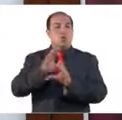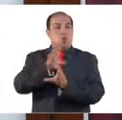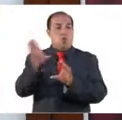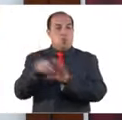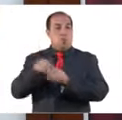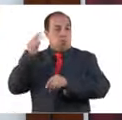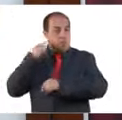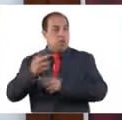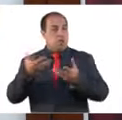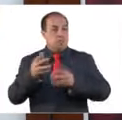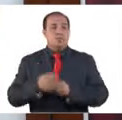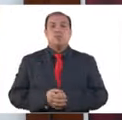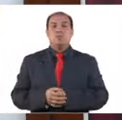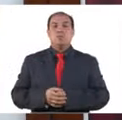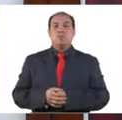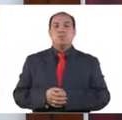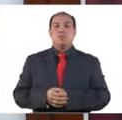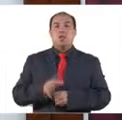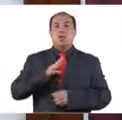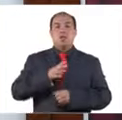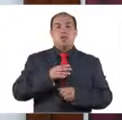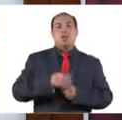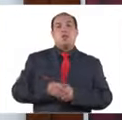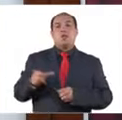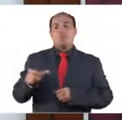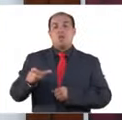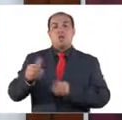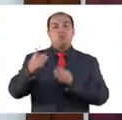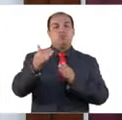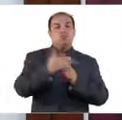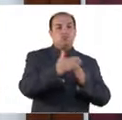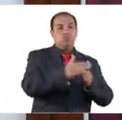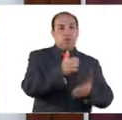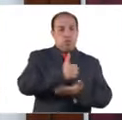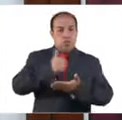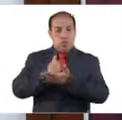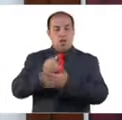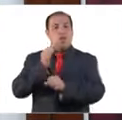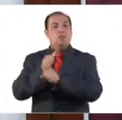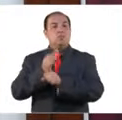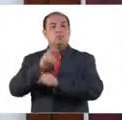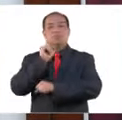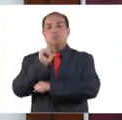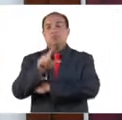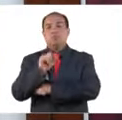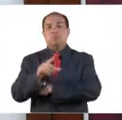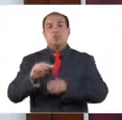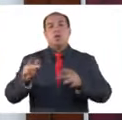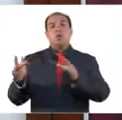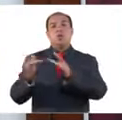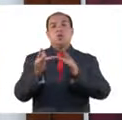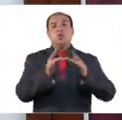Entonces, las ciclovías que estaban segmentadas en la zona central de la ciudad, ahora también se están haciendo estas conexiones.